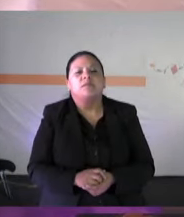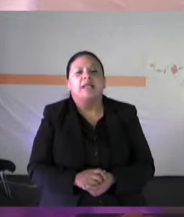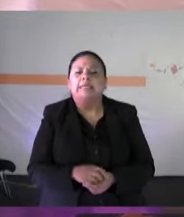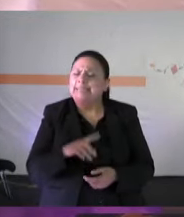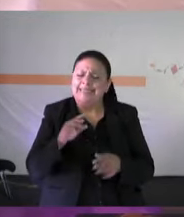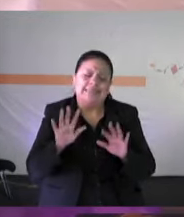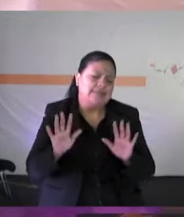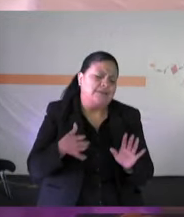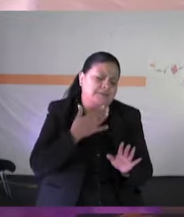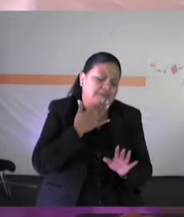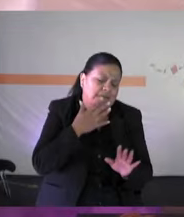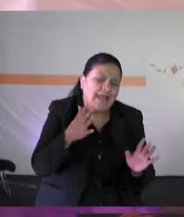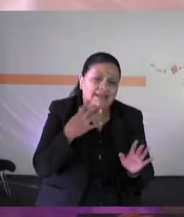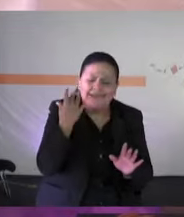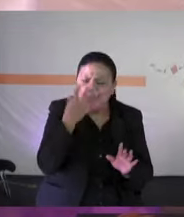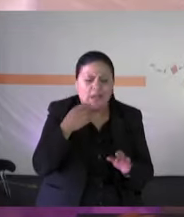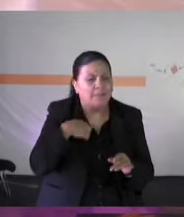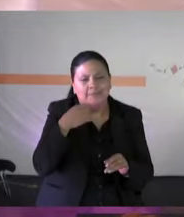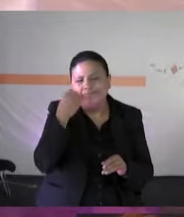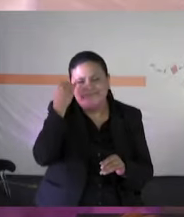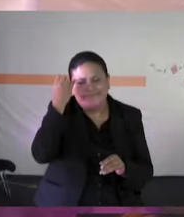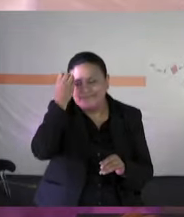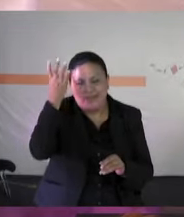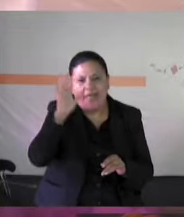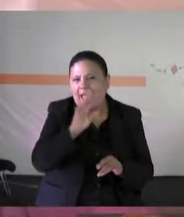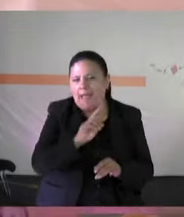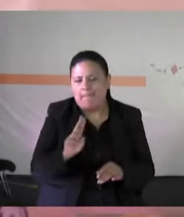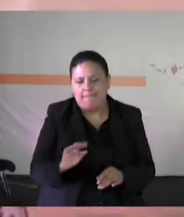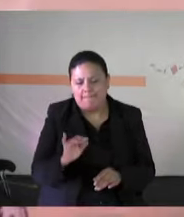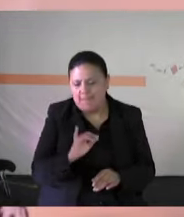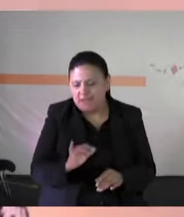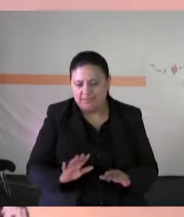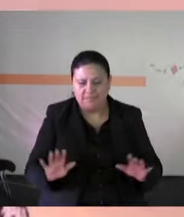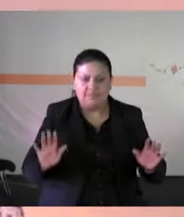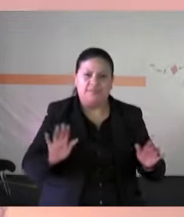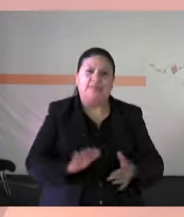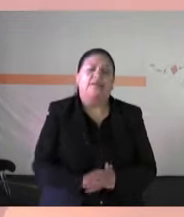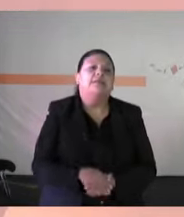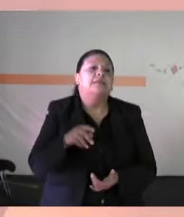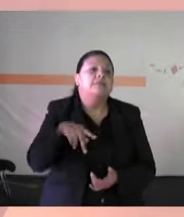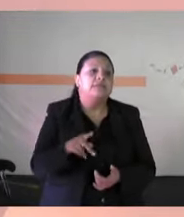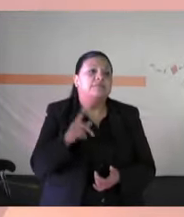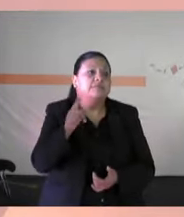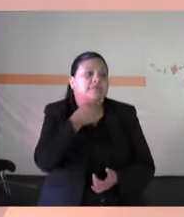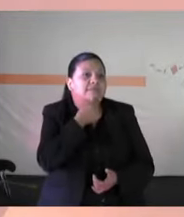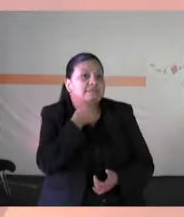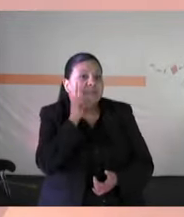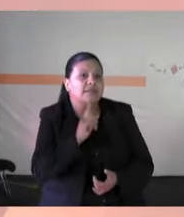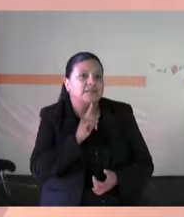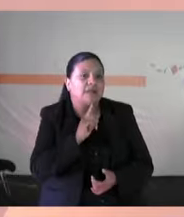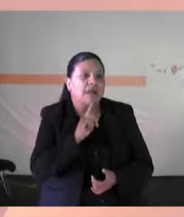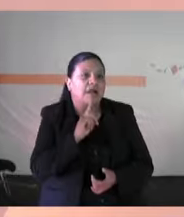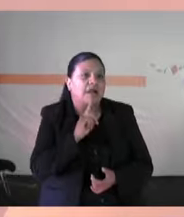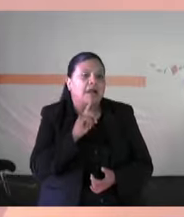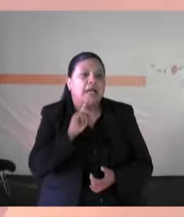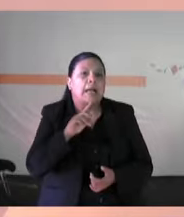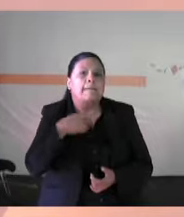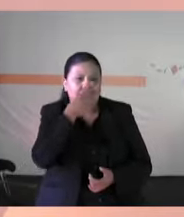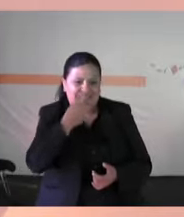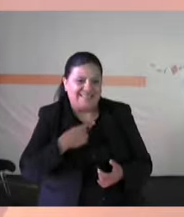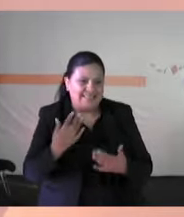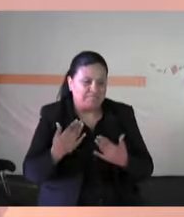precioso, la verdad, fue inolvidable. Y una de las niñas se levanta y me